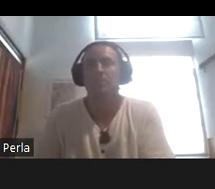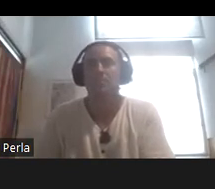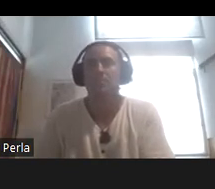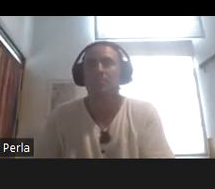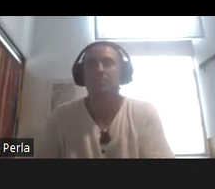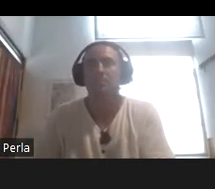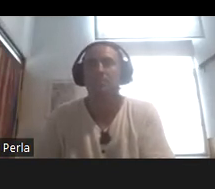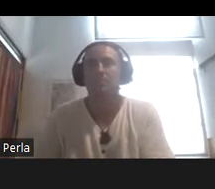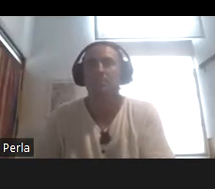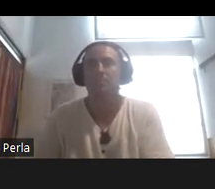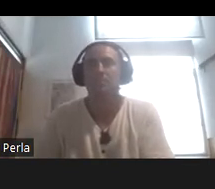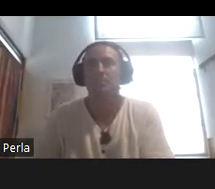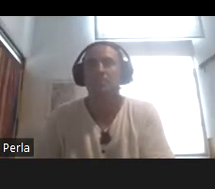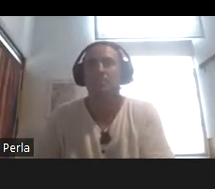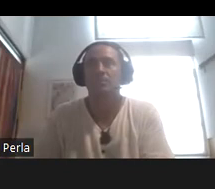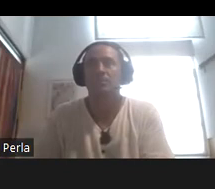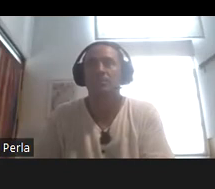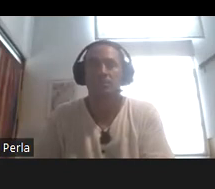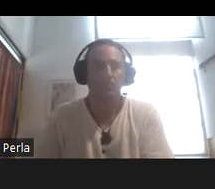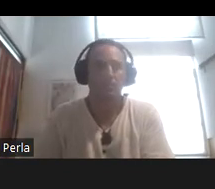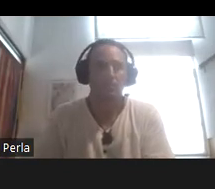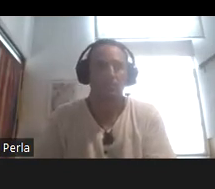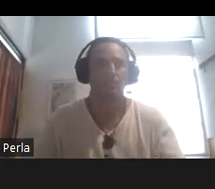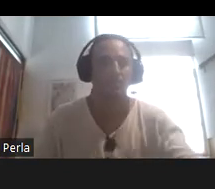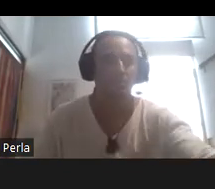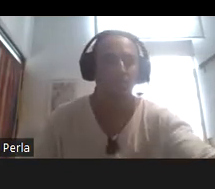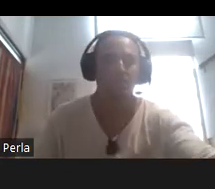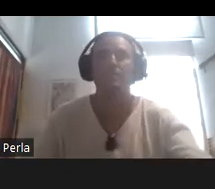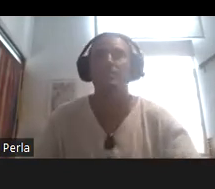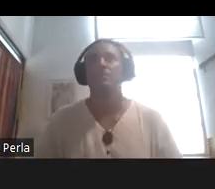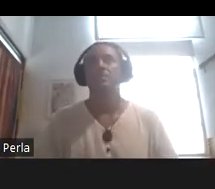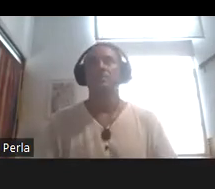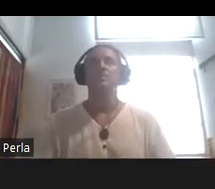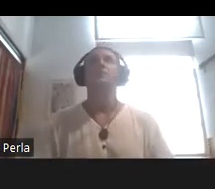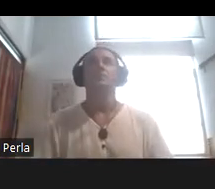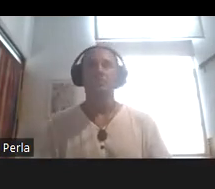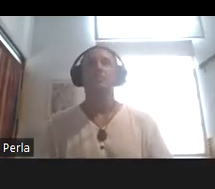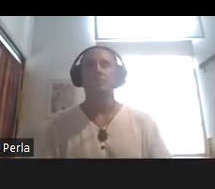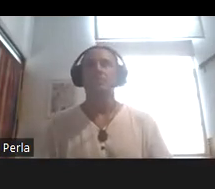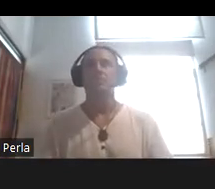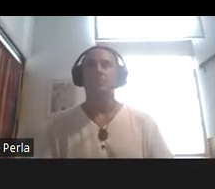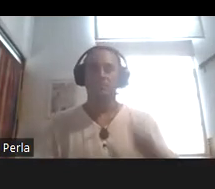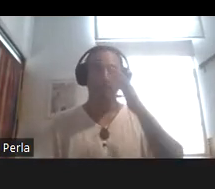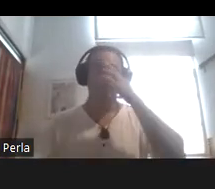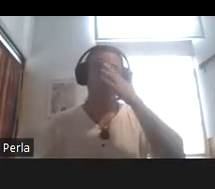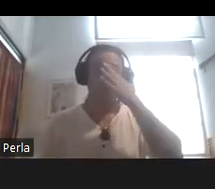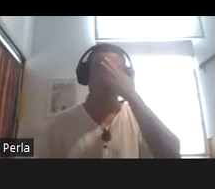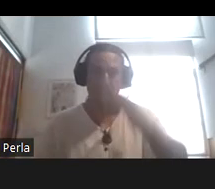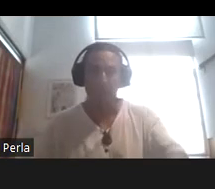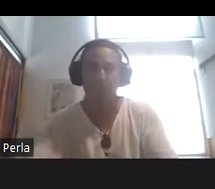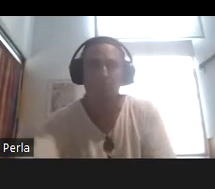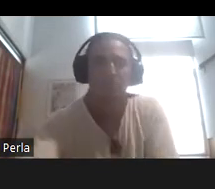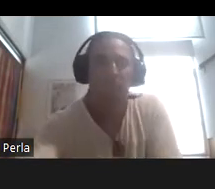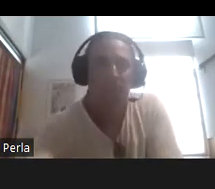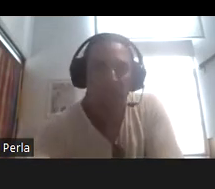resultados. No queremos tener acciones climáticas que digan, bueno, soy carbono neutral y simplemente por el nombre.